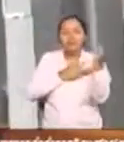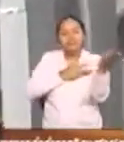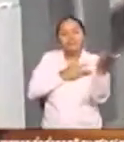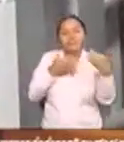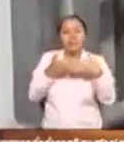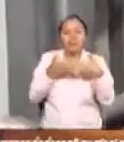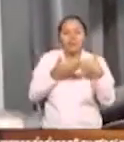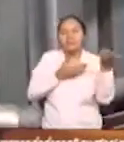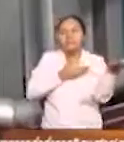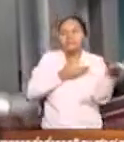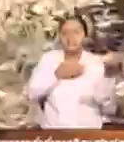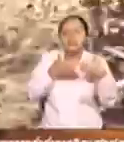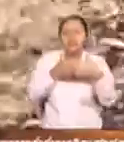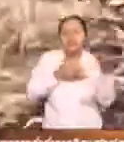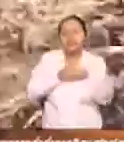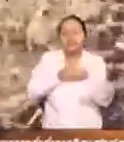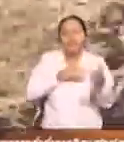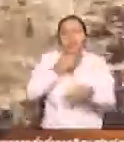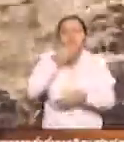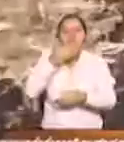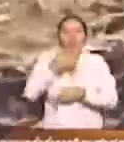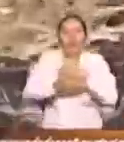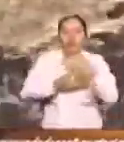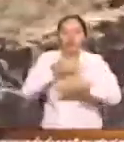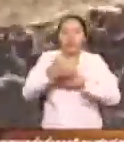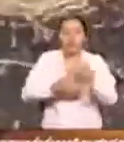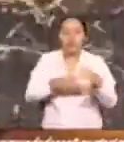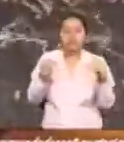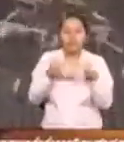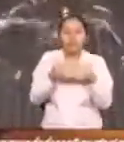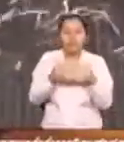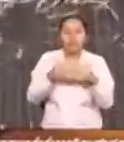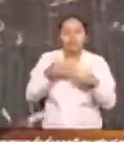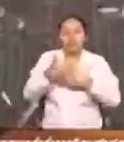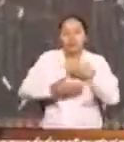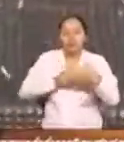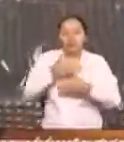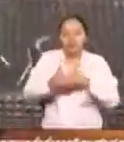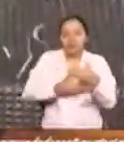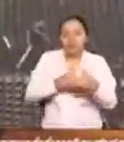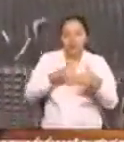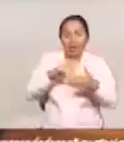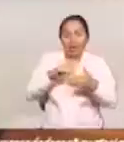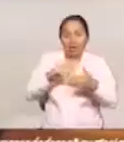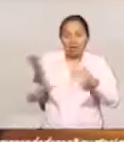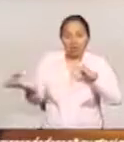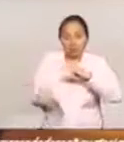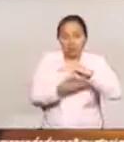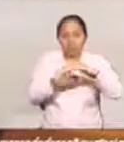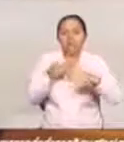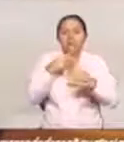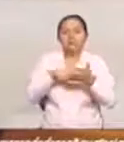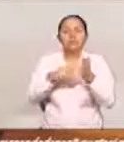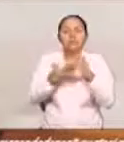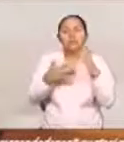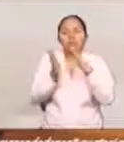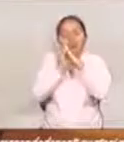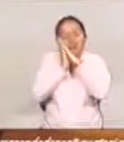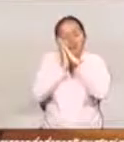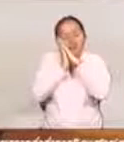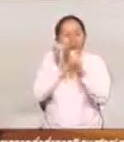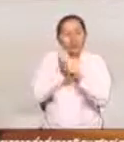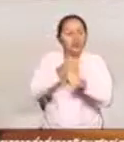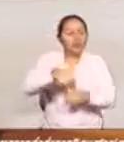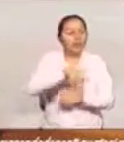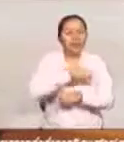maquinaria para procesar más el arroz, mejorar el proceso post cosecha y nosotros estamos en eso, o sea, no nos dormimos en los laureles, intentamos cada día